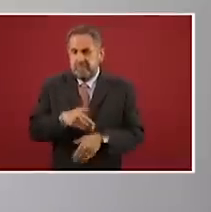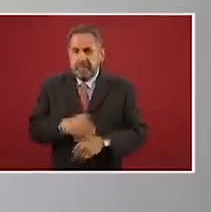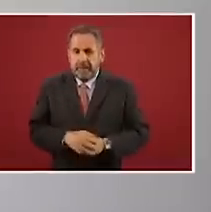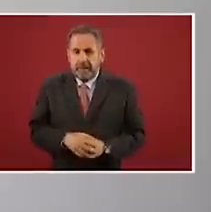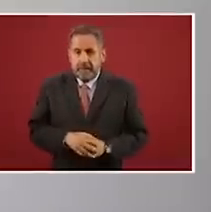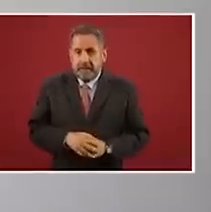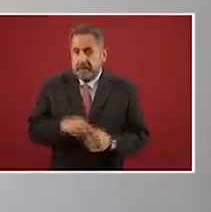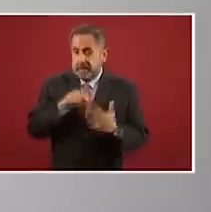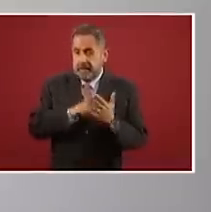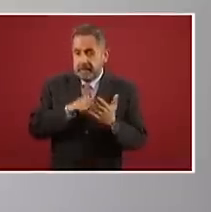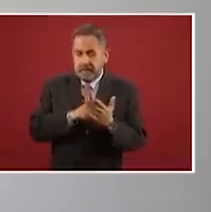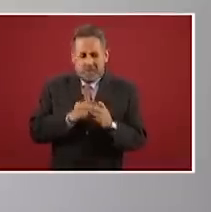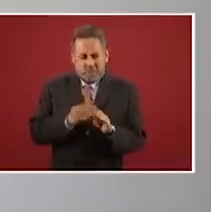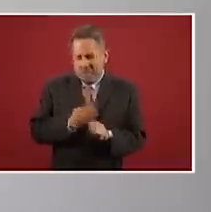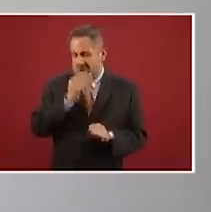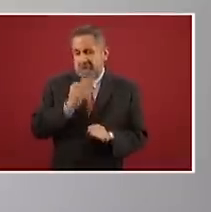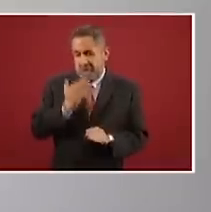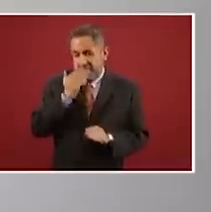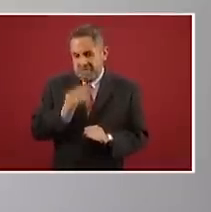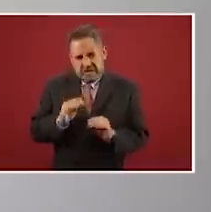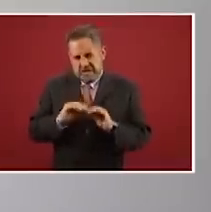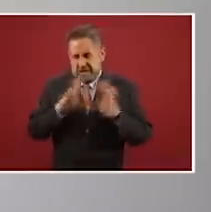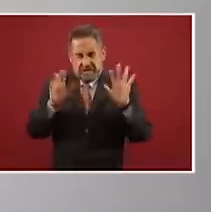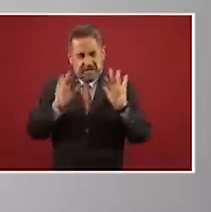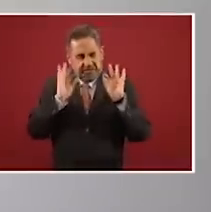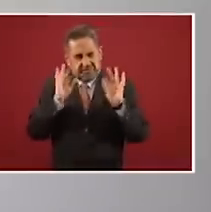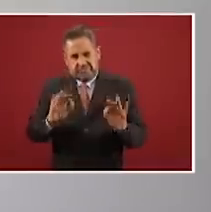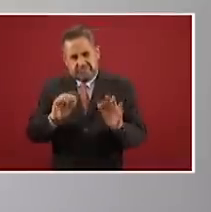Muy bien